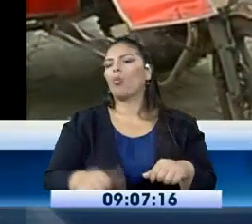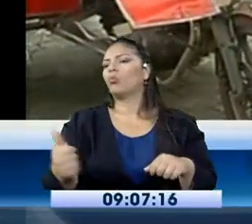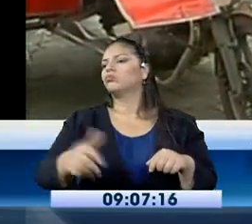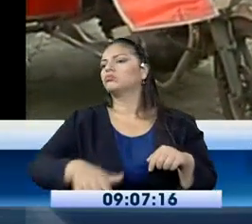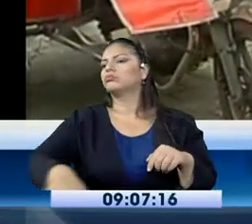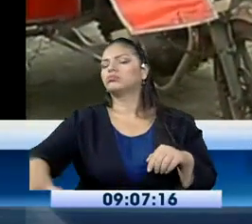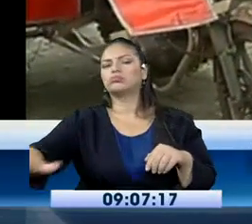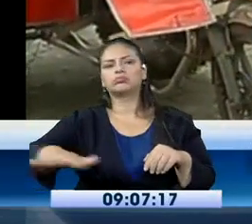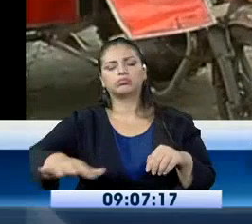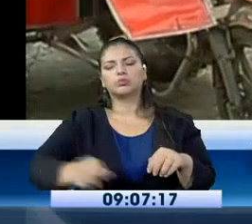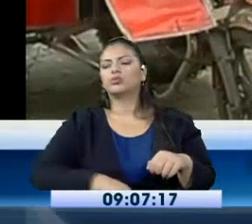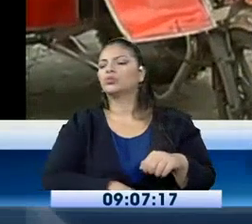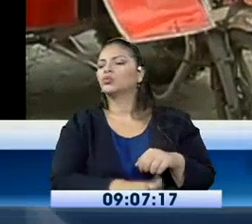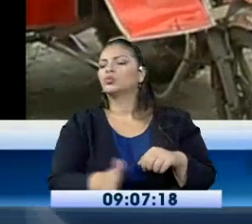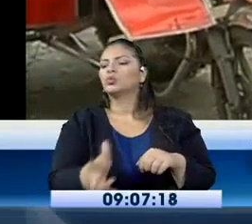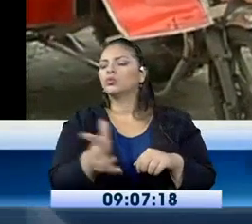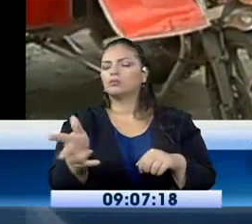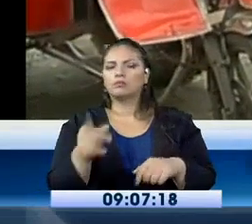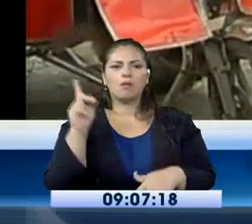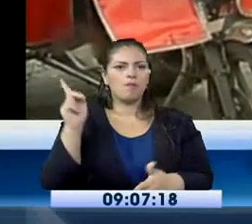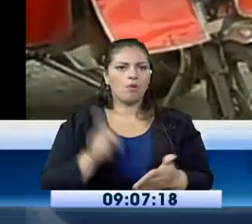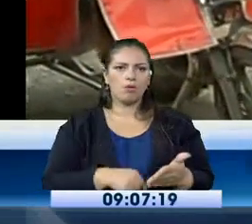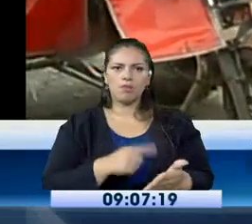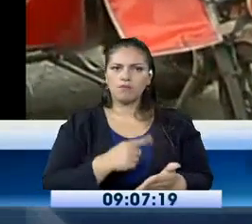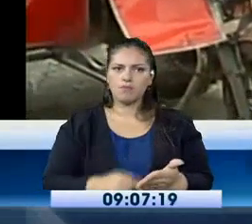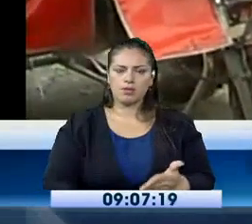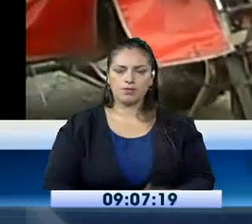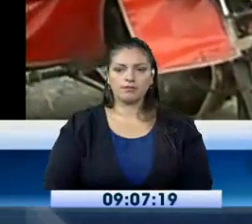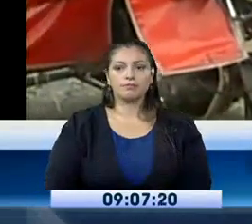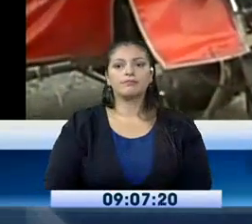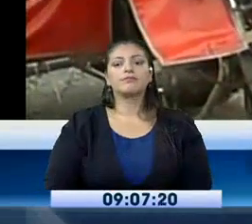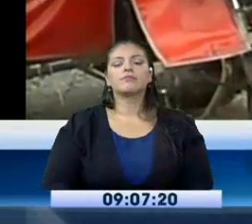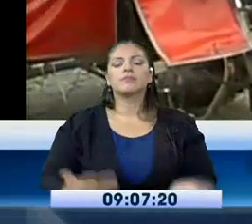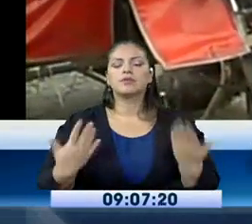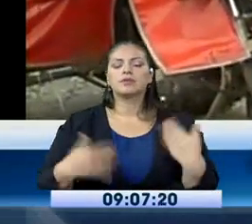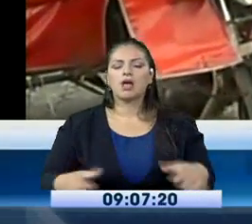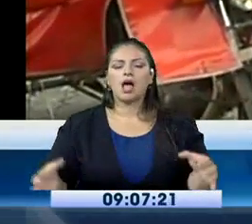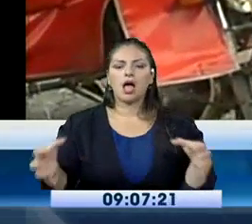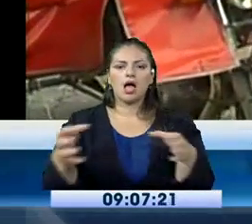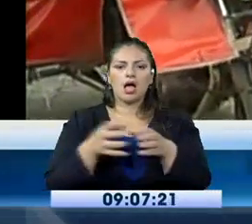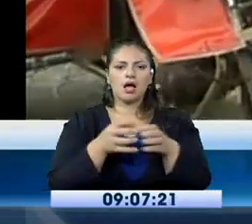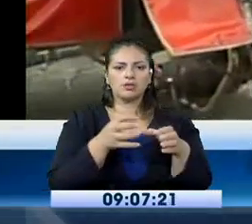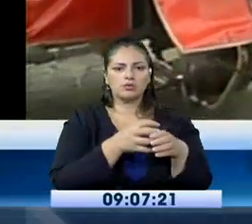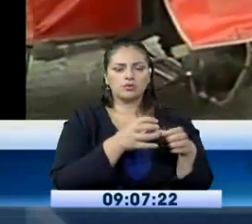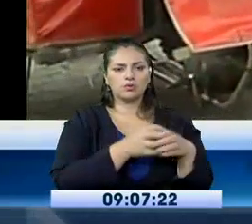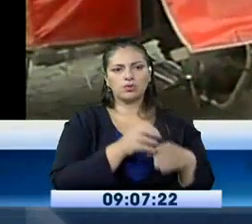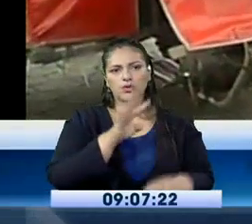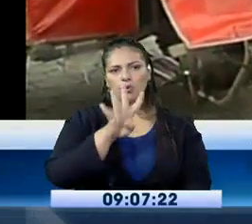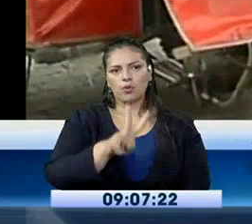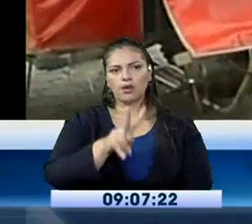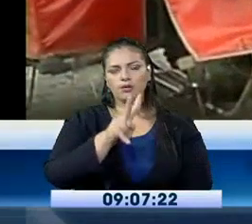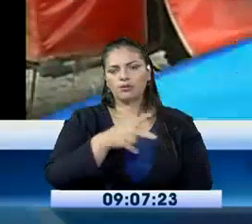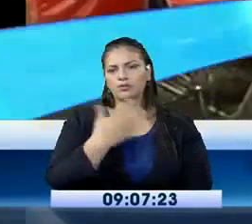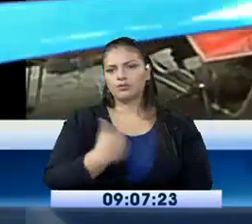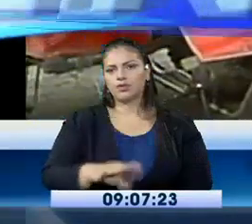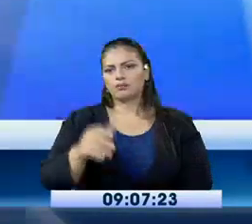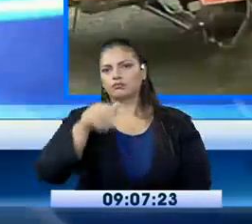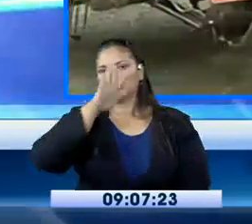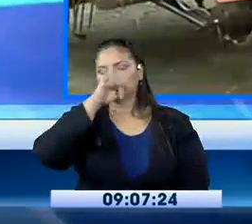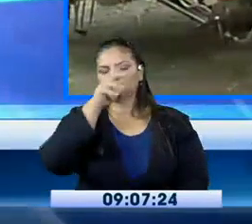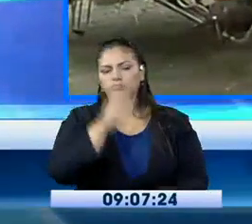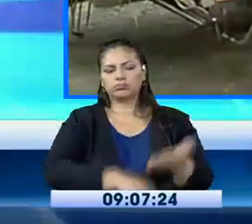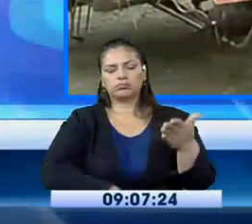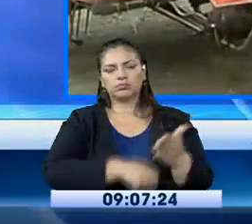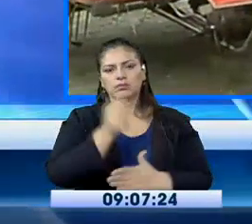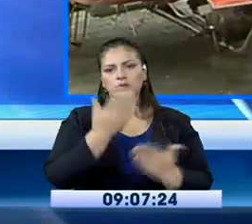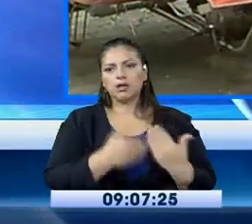ninguna cooperativa o agrupación nueva puede ingresar más de las 42 que ya están autorizadas en Guayaquil. Así que eso creo